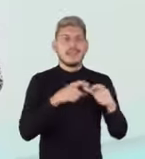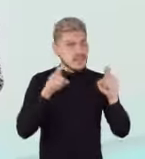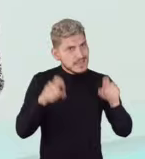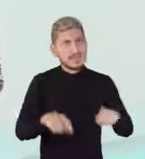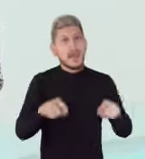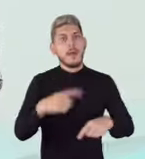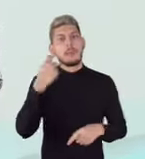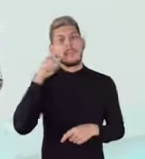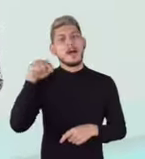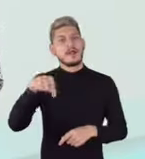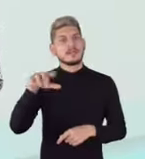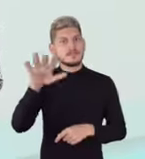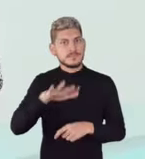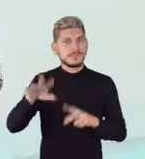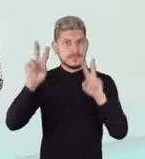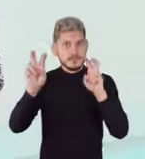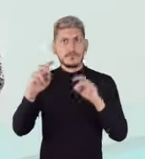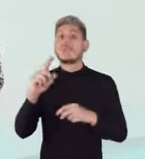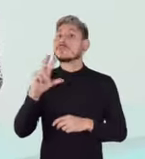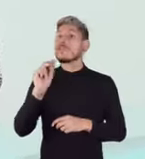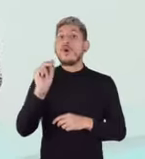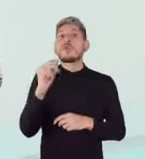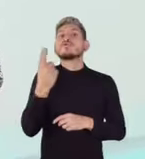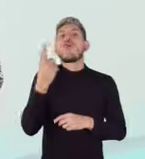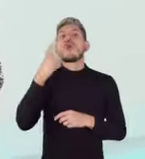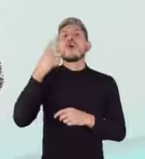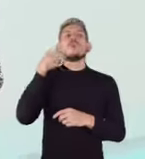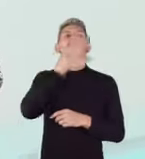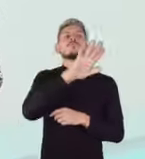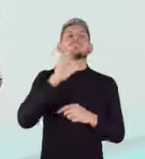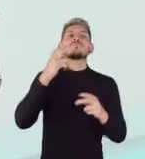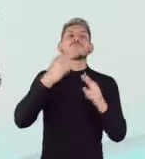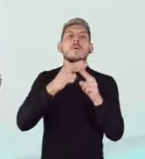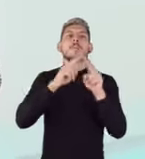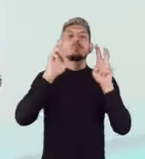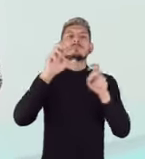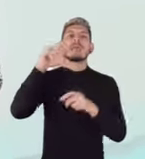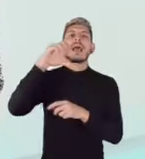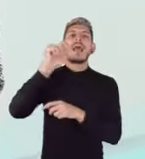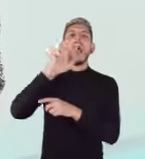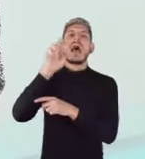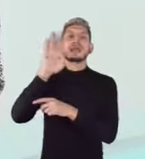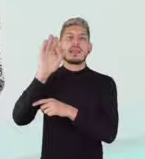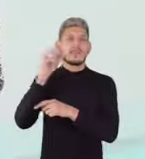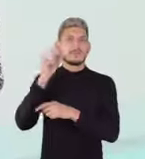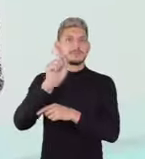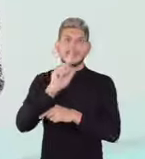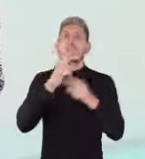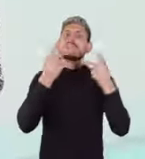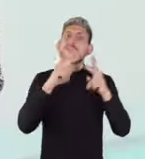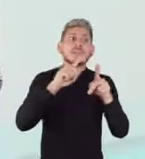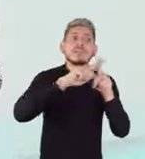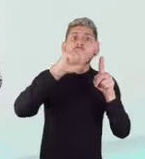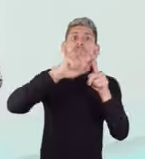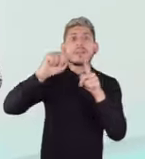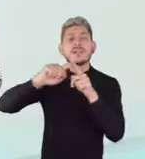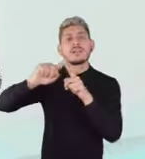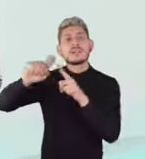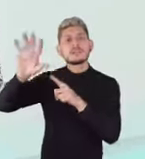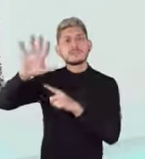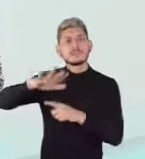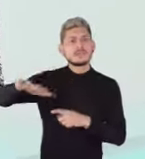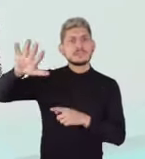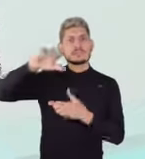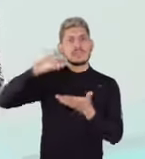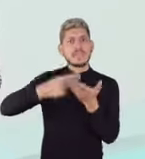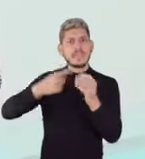este sector, no solamente en la quebrada Carretas, sino también en las diferentes quebradas que están, los habitantes de los diferentes